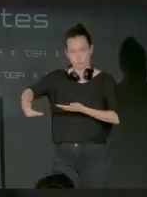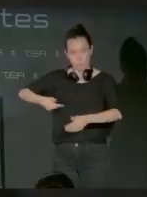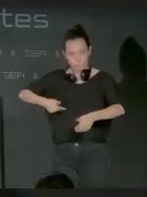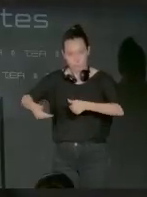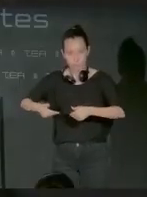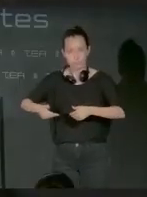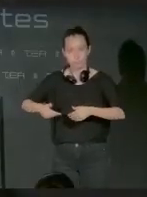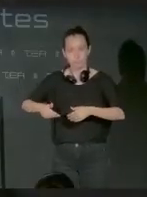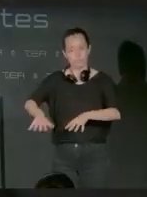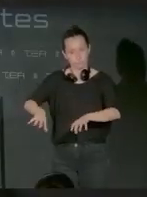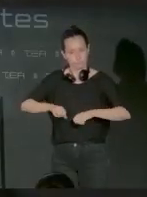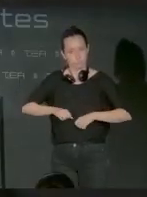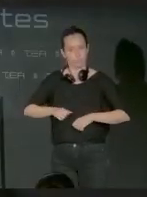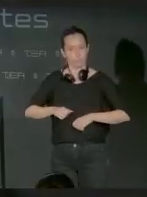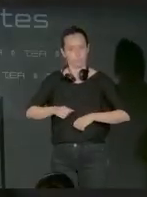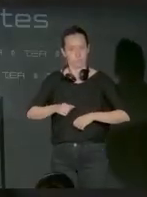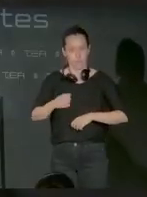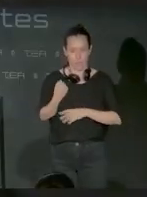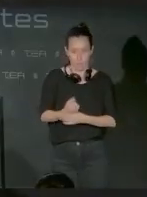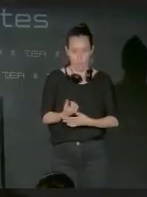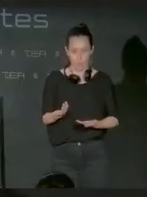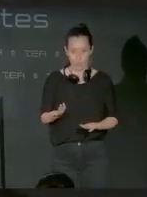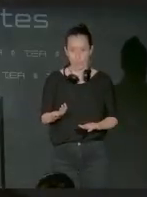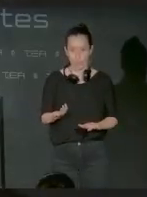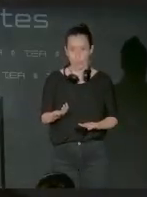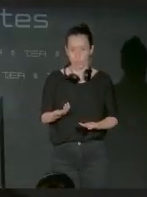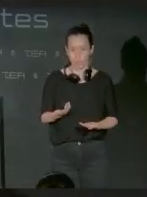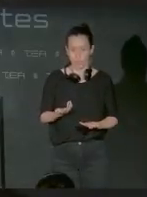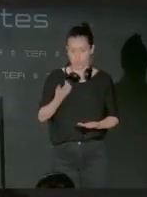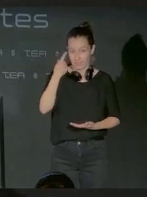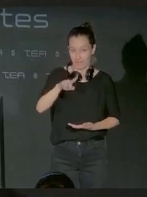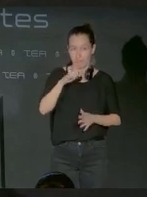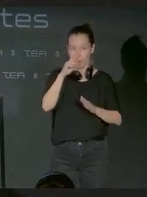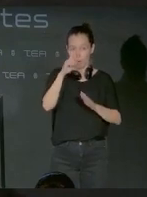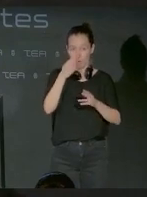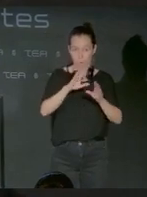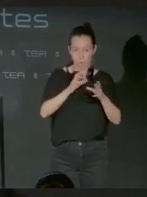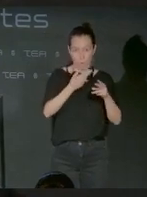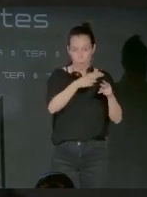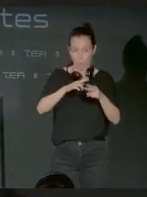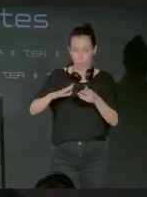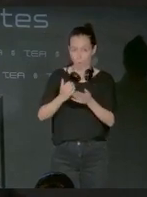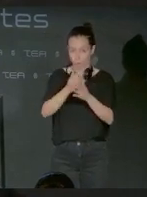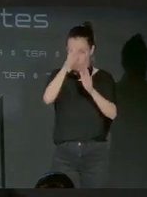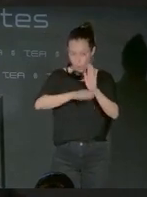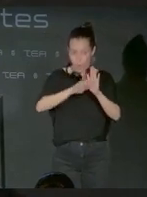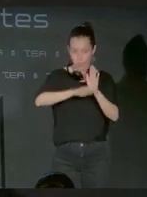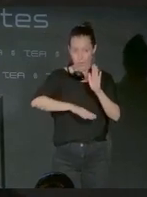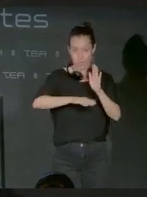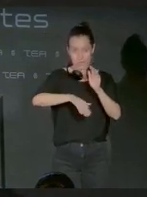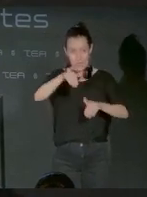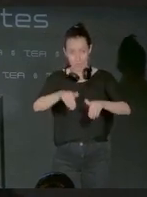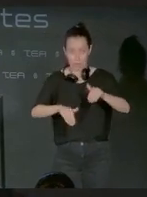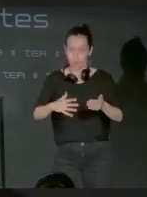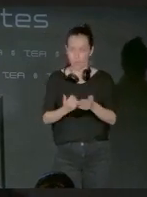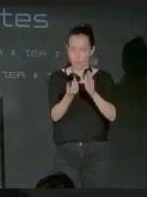nos constan que todos los principales partidos políticos en sus programas electorales recogen medidas de apoyo a nuestro sector